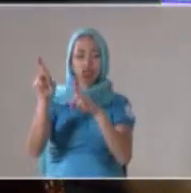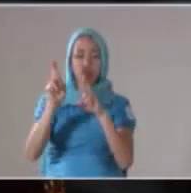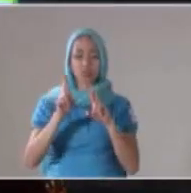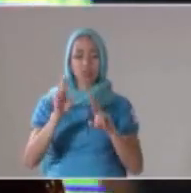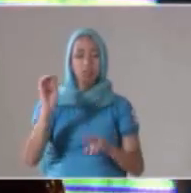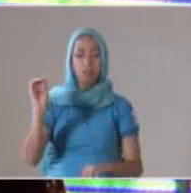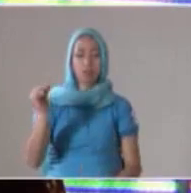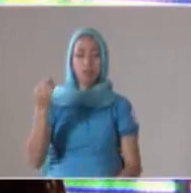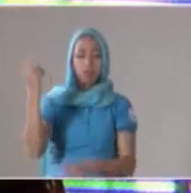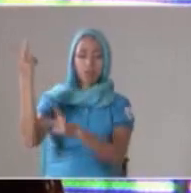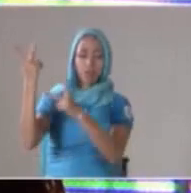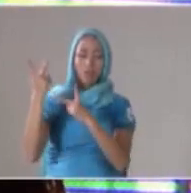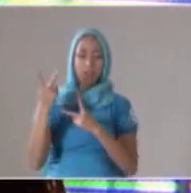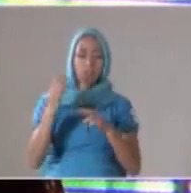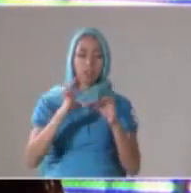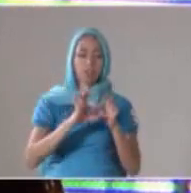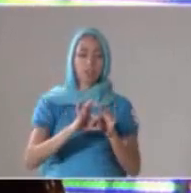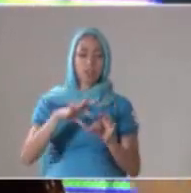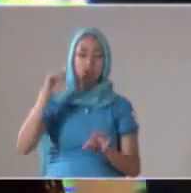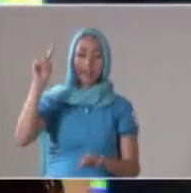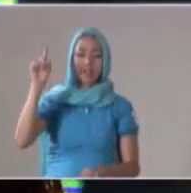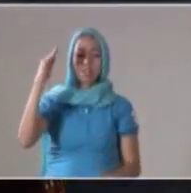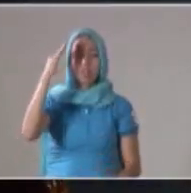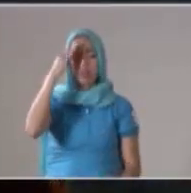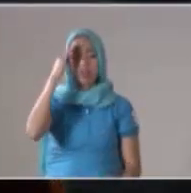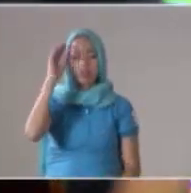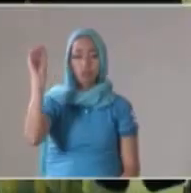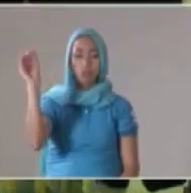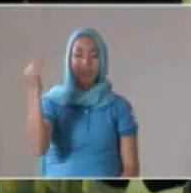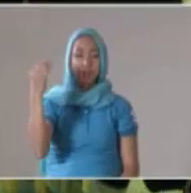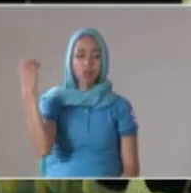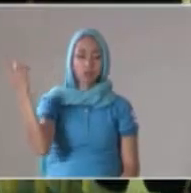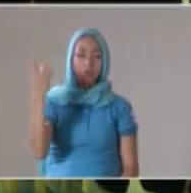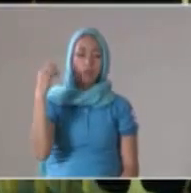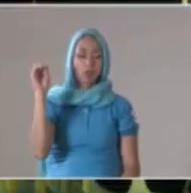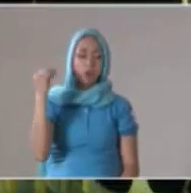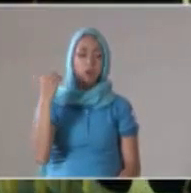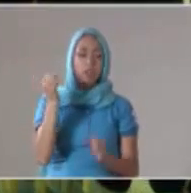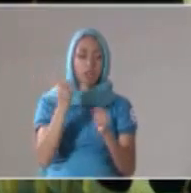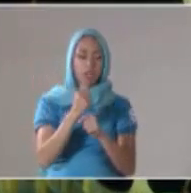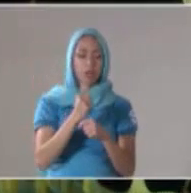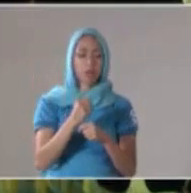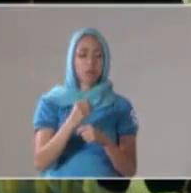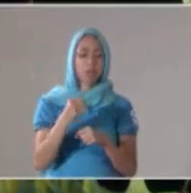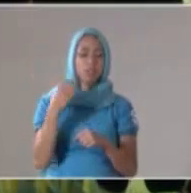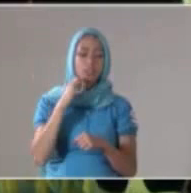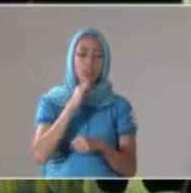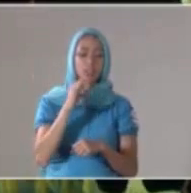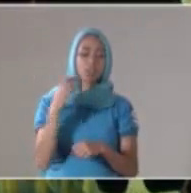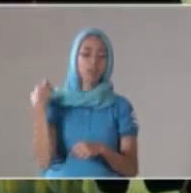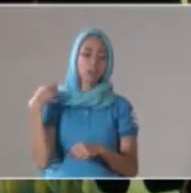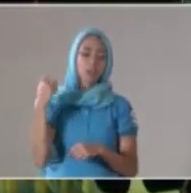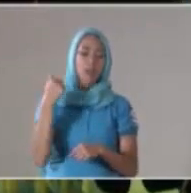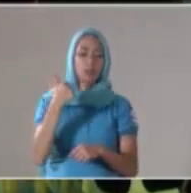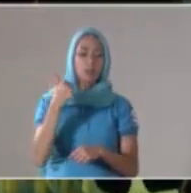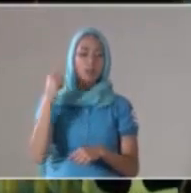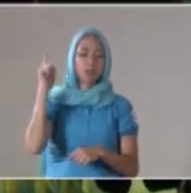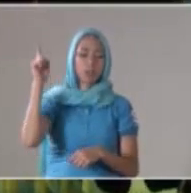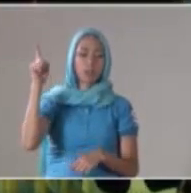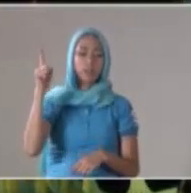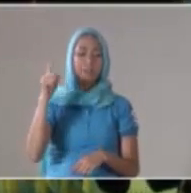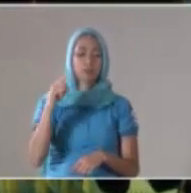sabiendo que todo cuanto hagamos para ti, Señor, sea agradable a tu corazón, Padre Santo. Gracias, Padre Santo, en esta hora,